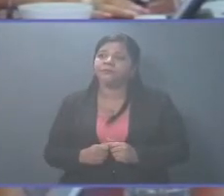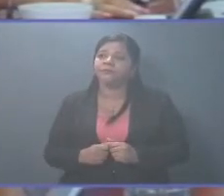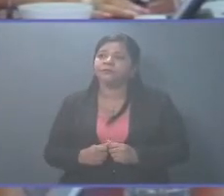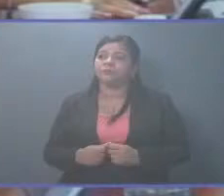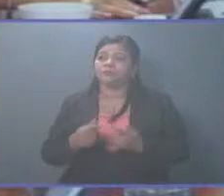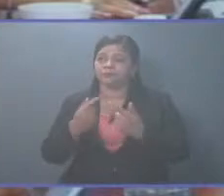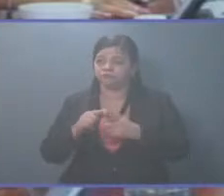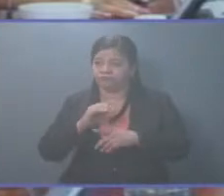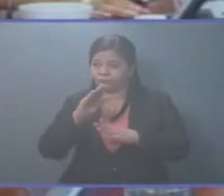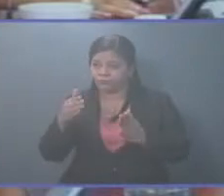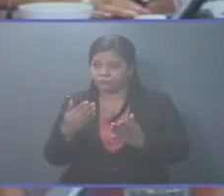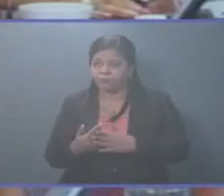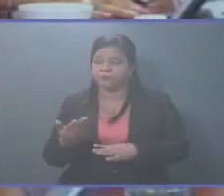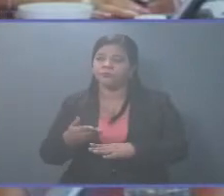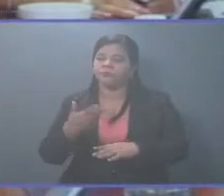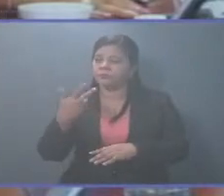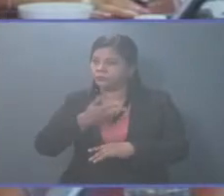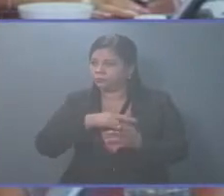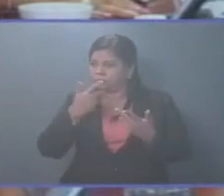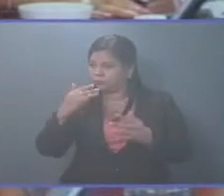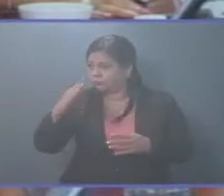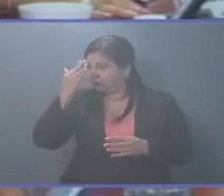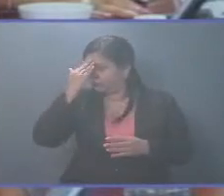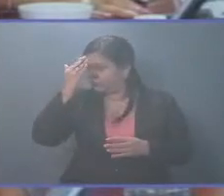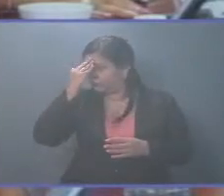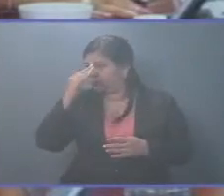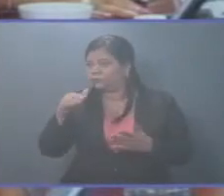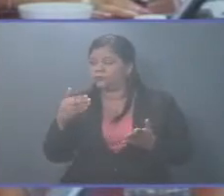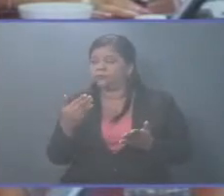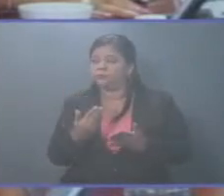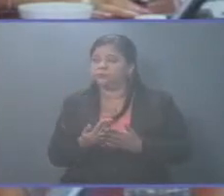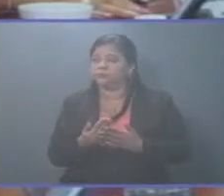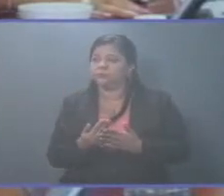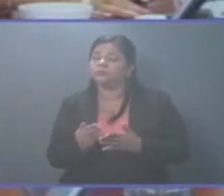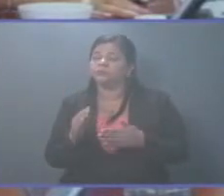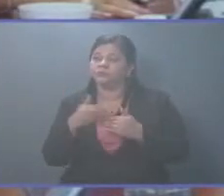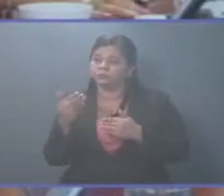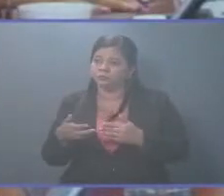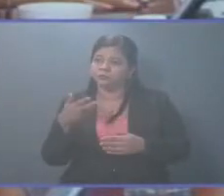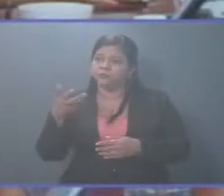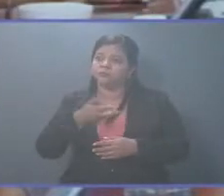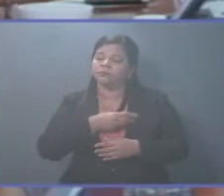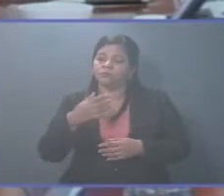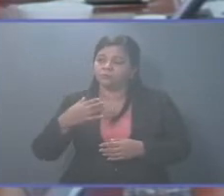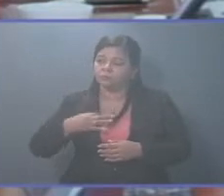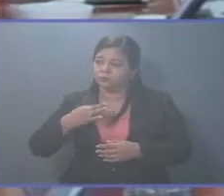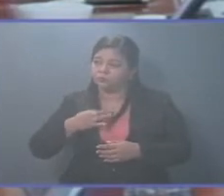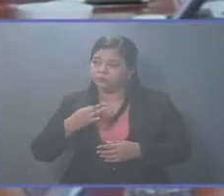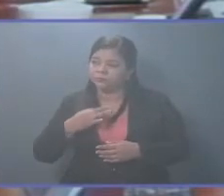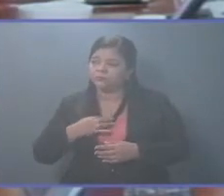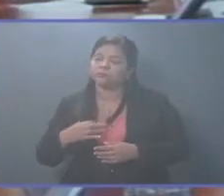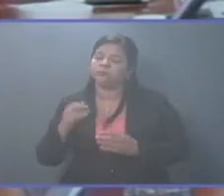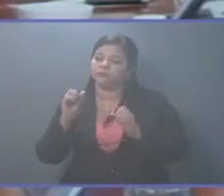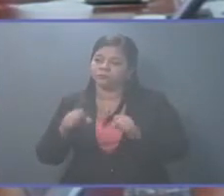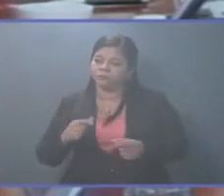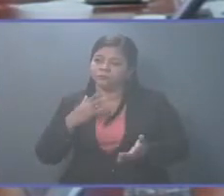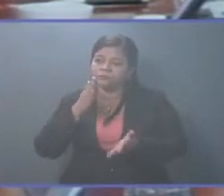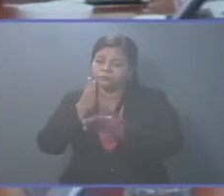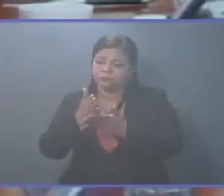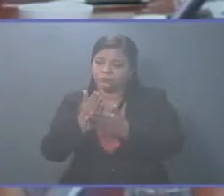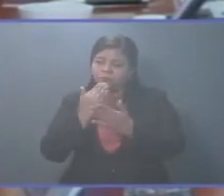nos dimos cuenta, perdón, pero después posteriormente se nos invitó a hablar